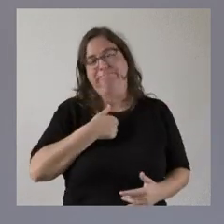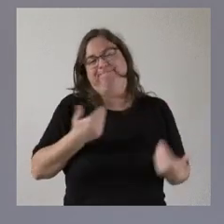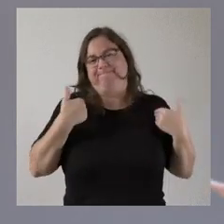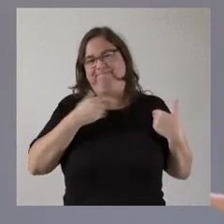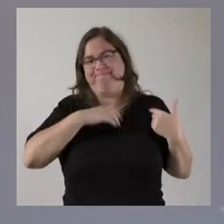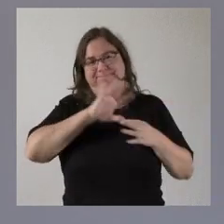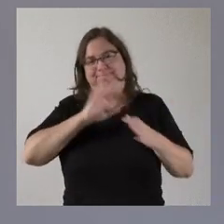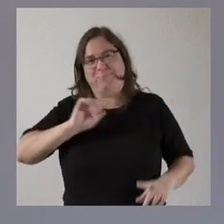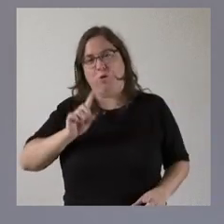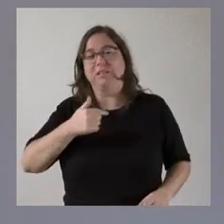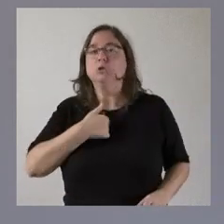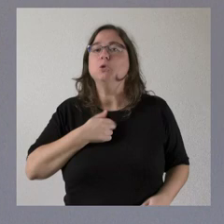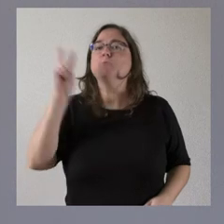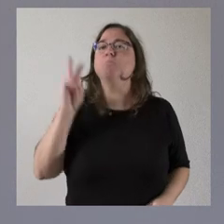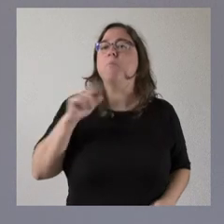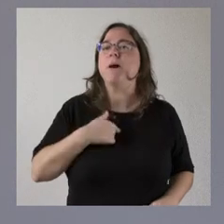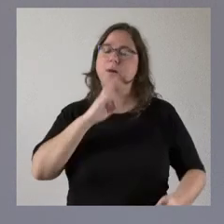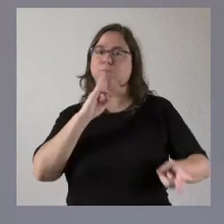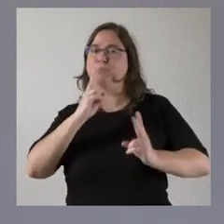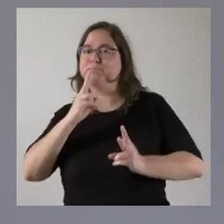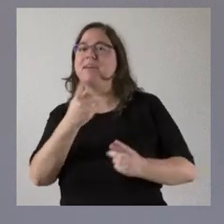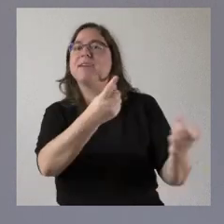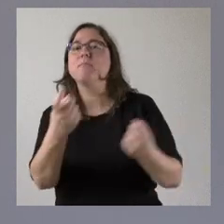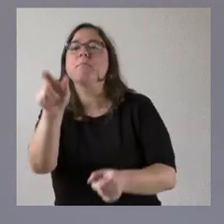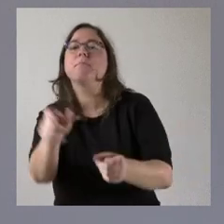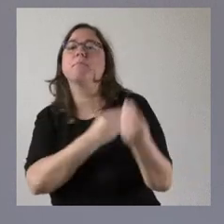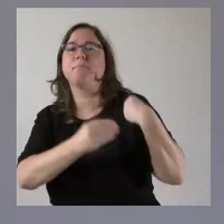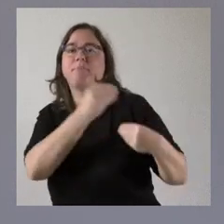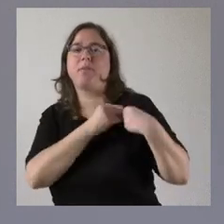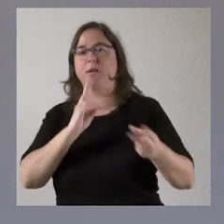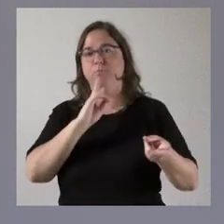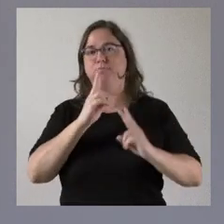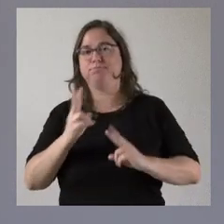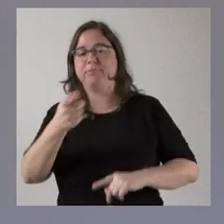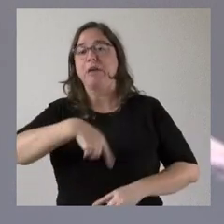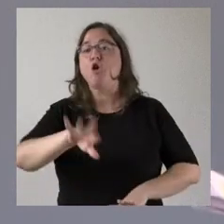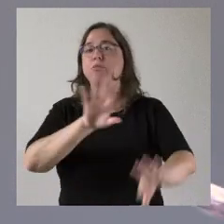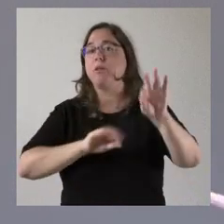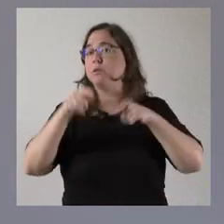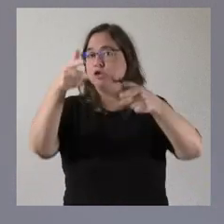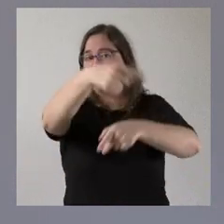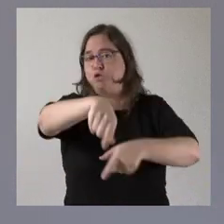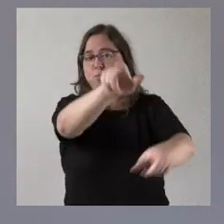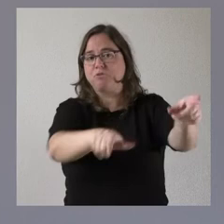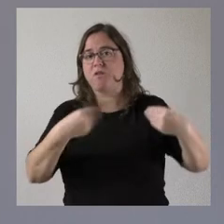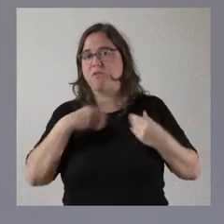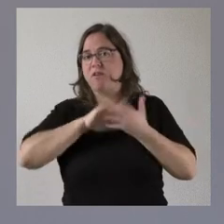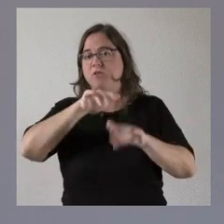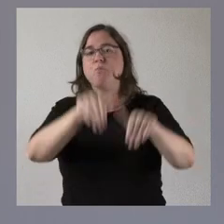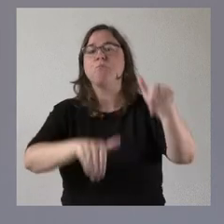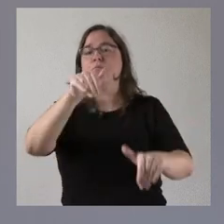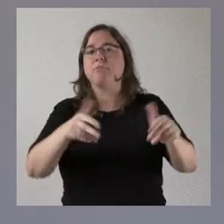lo que estamos aquí es básicamente para dar respuesta a lo que los ciudadanos nos piden y lo que ellos deciden democráticamente en unas